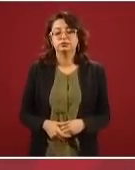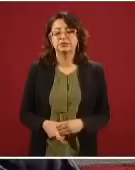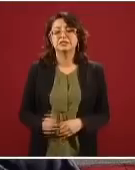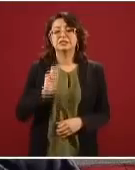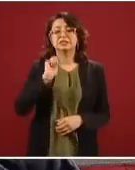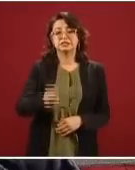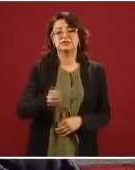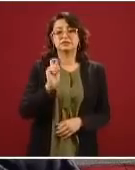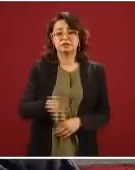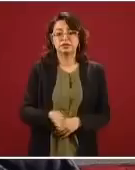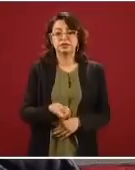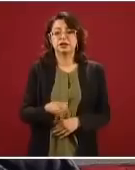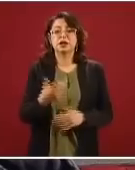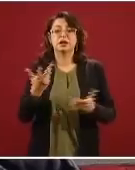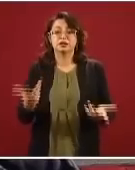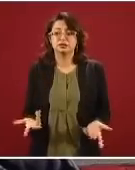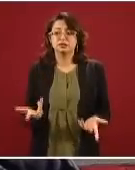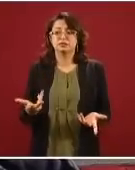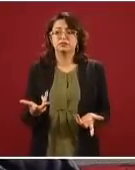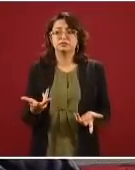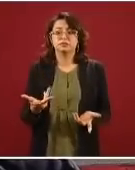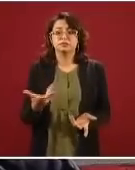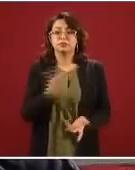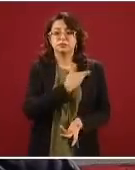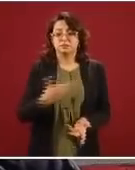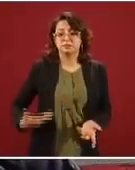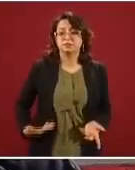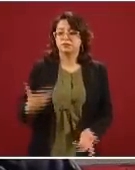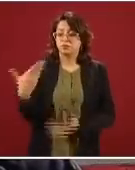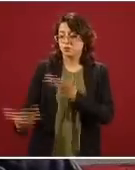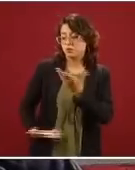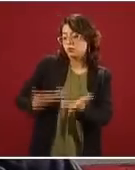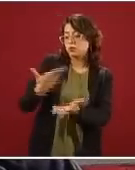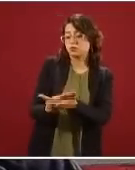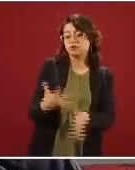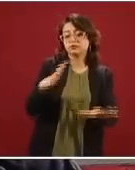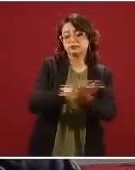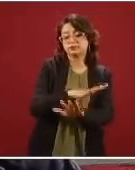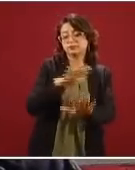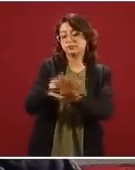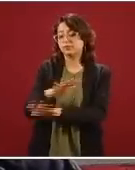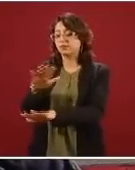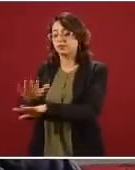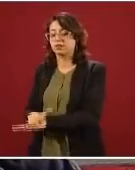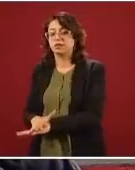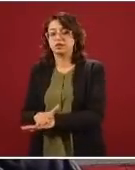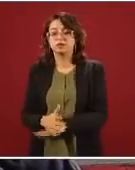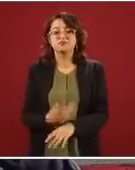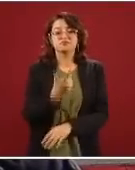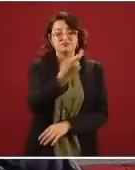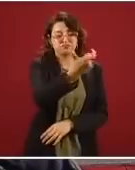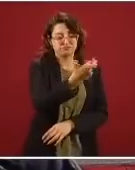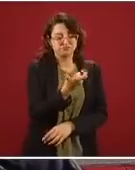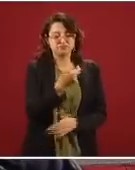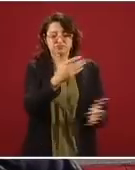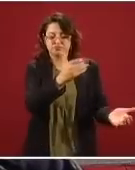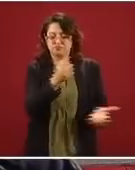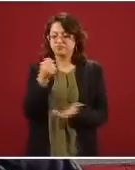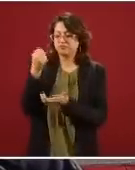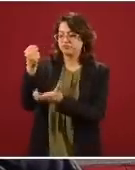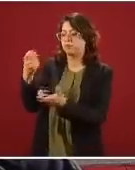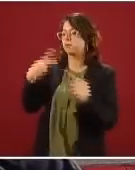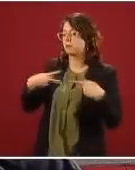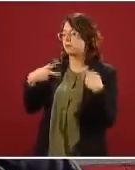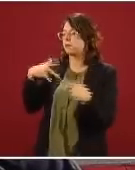inédito es que las reformas que ha promovido el señor presidente pueda generar que estos recursos se vayan a fines